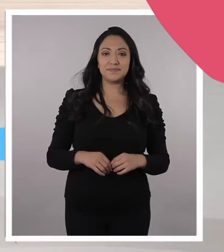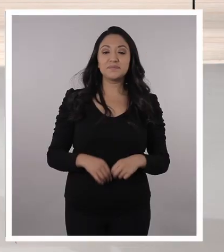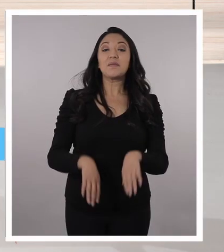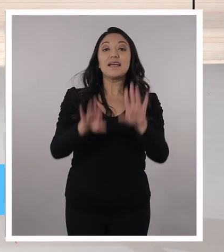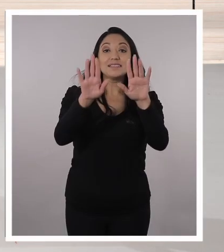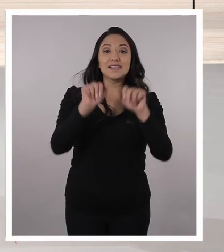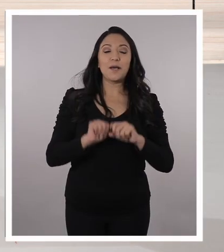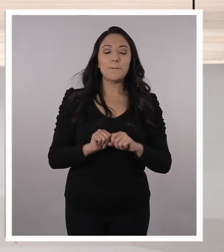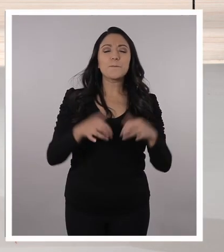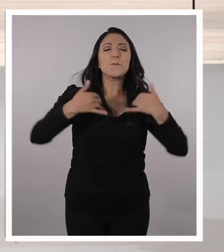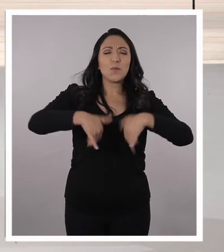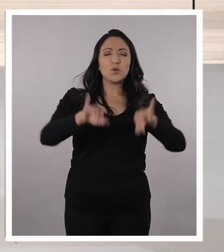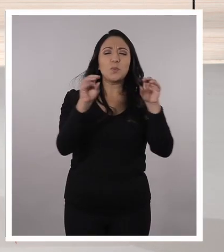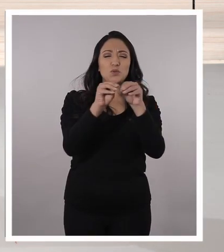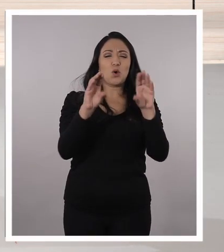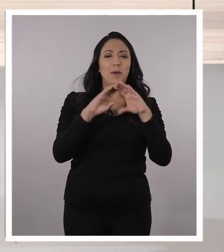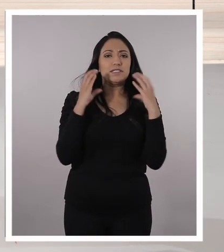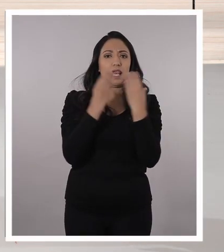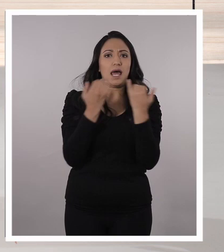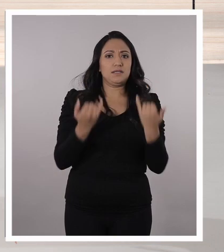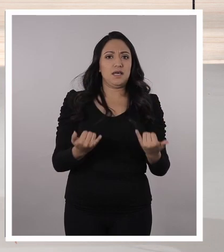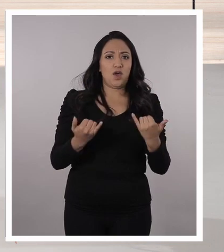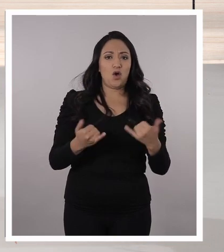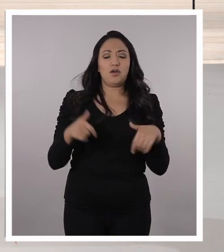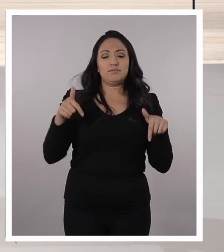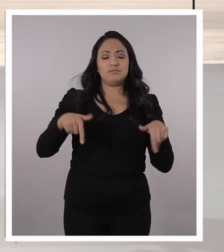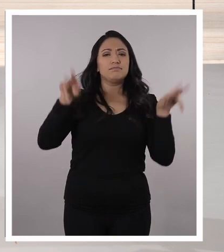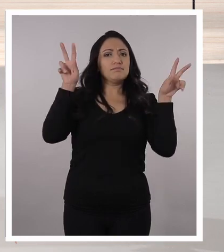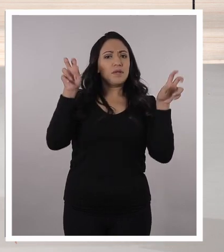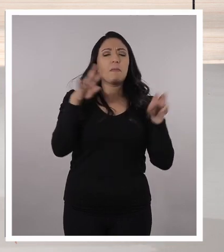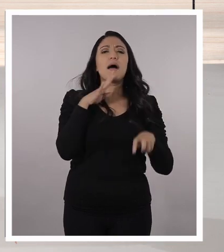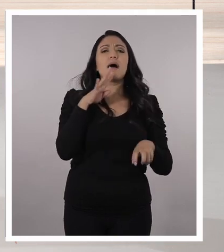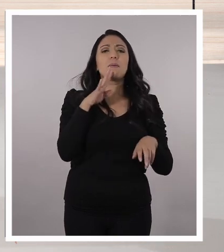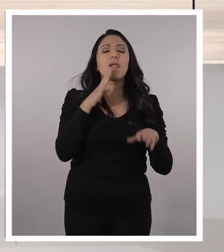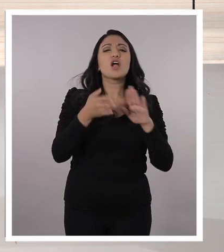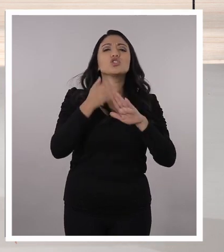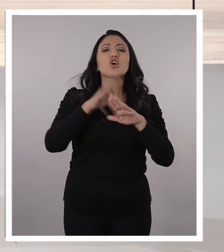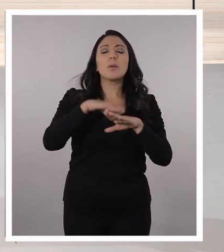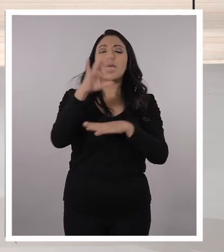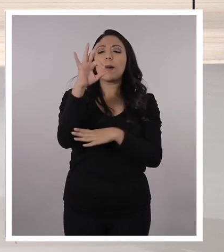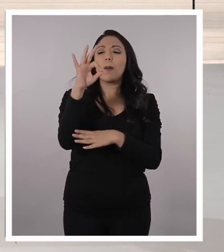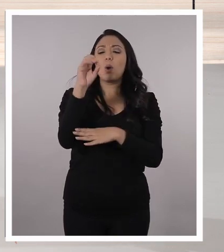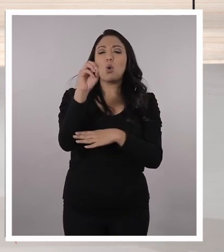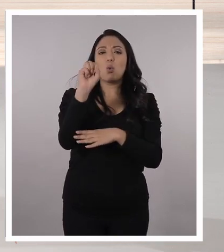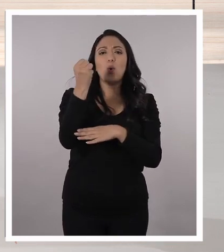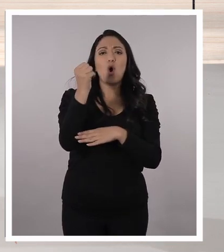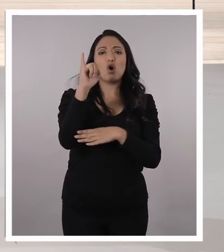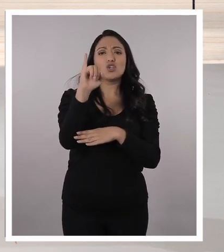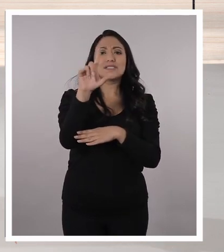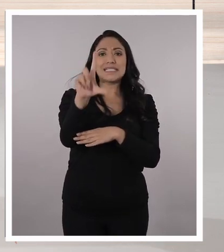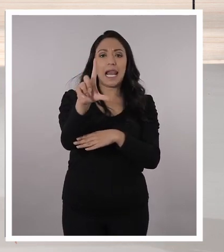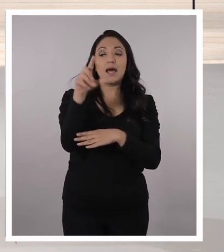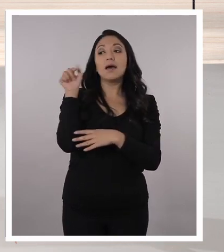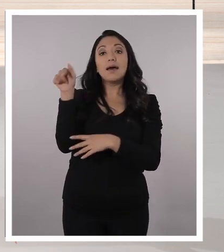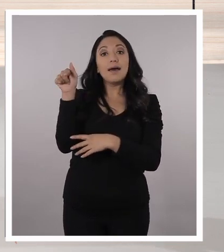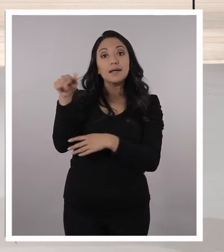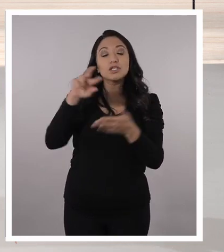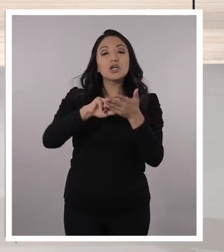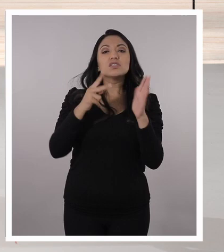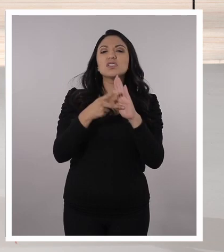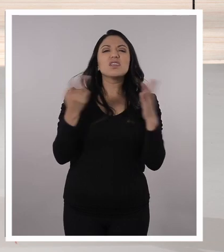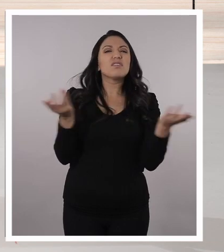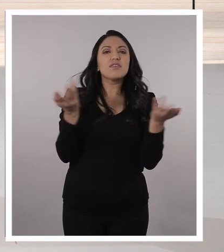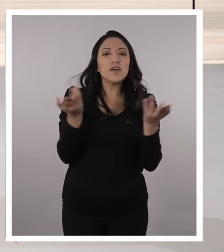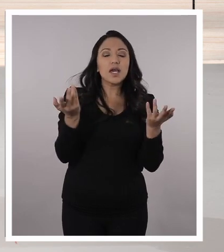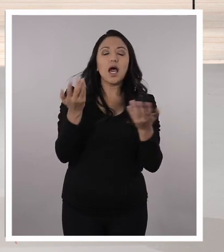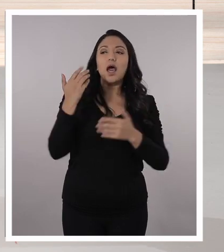Chicos y chicas, continuamos con la clase. El día de hoy estamos hablando de los fósiles. Los fósiles son muy importantes para determinar la